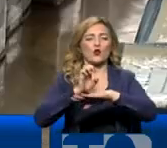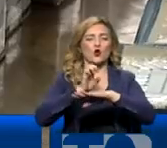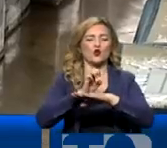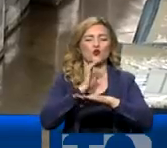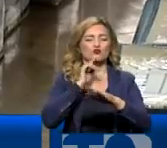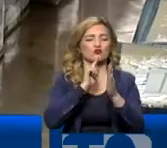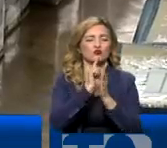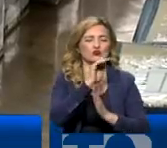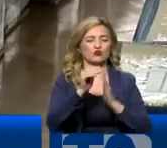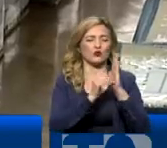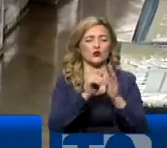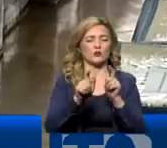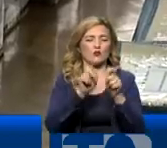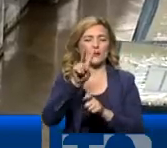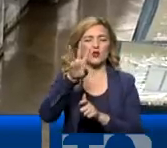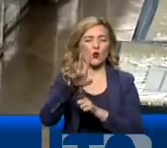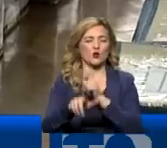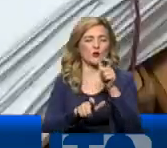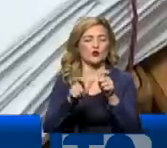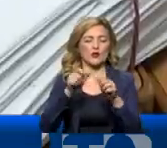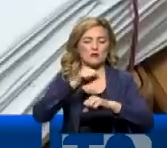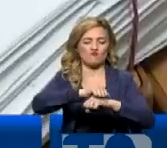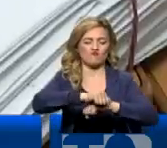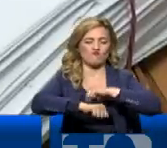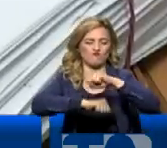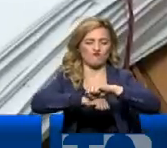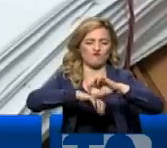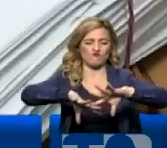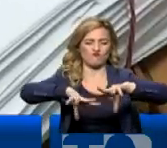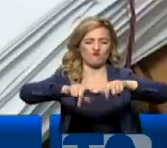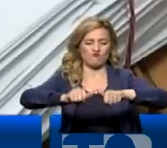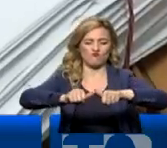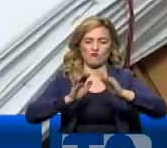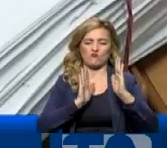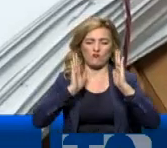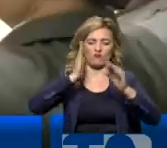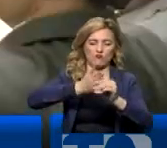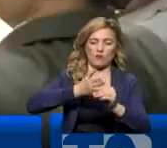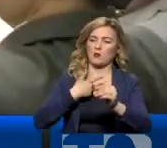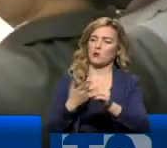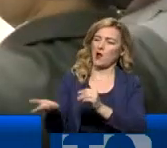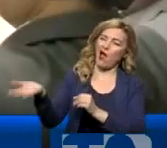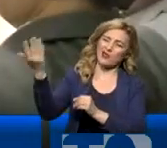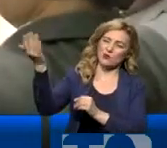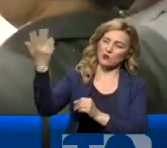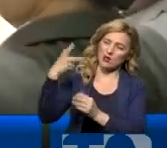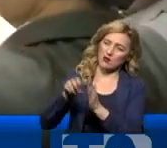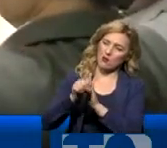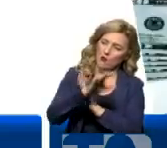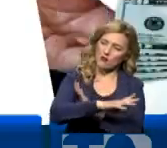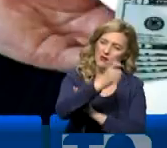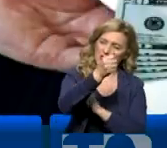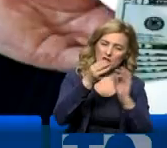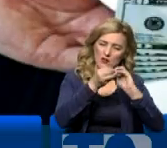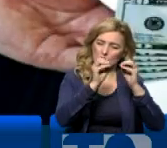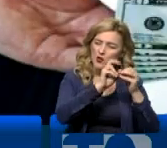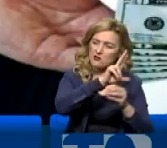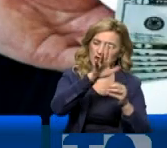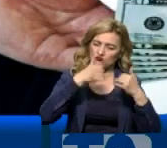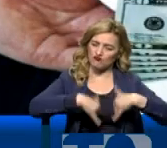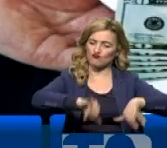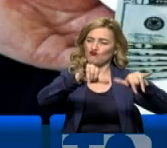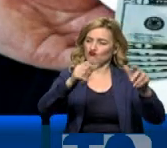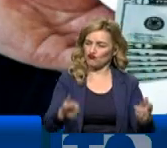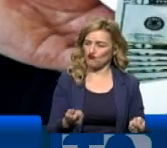personas. Estableció que la estructura de corrupción dedicada a solicitar dinero para perpetuar en el poder a Alianza País entregó un total